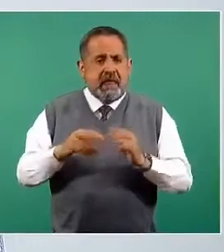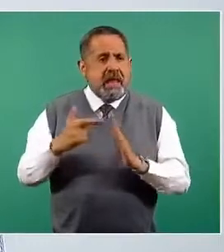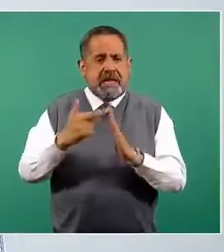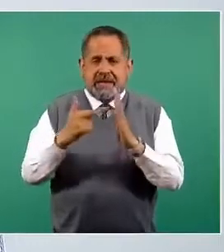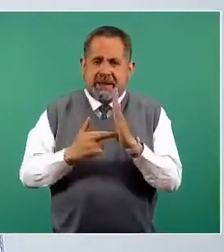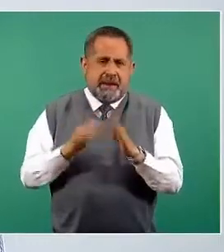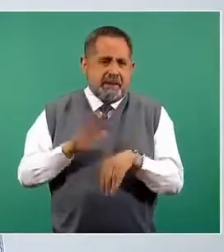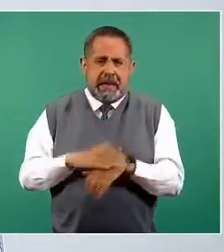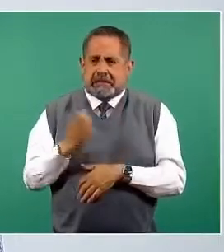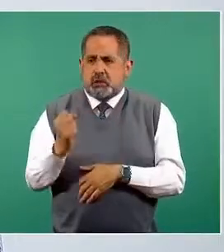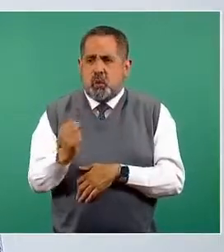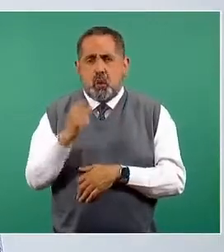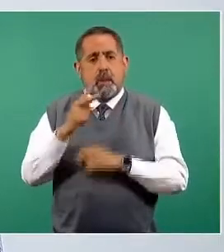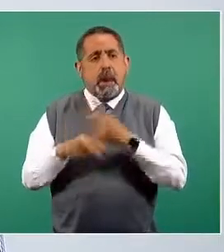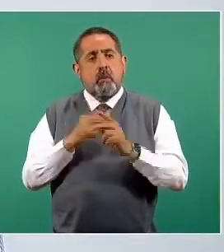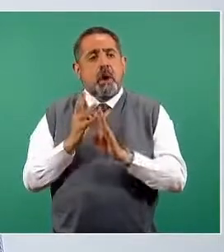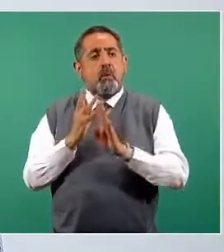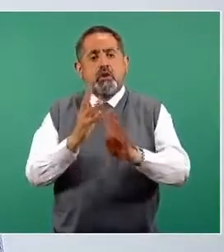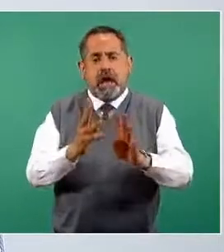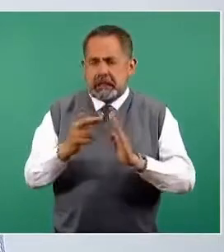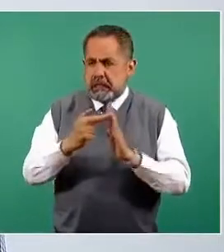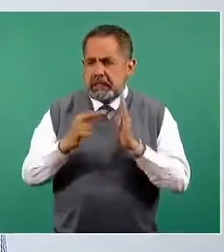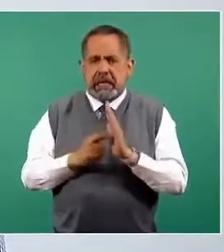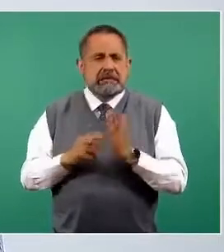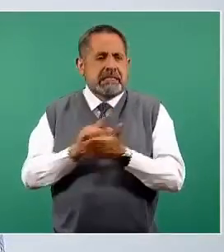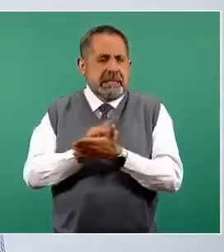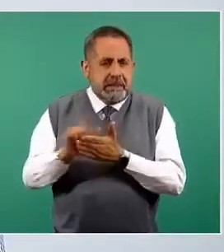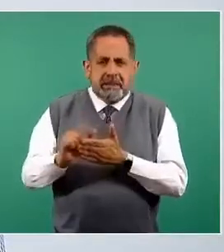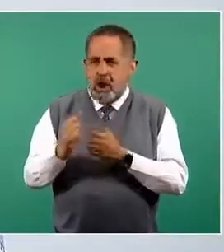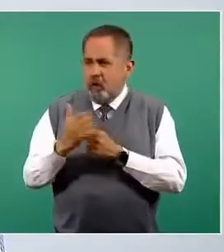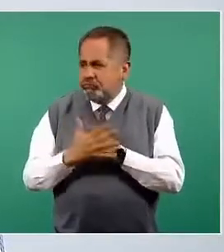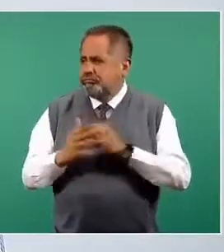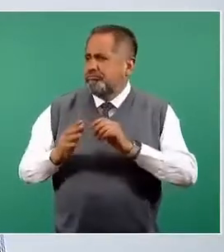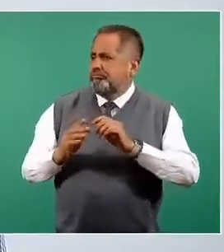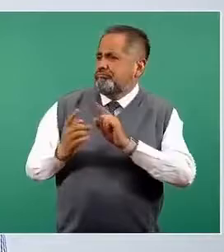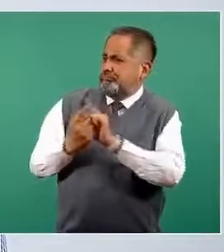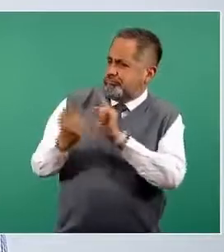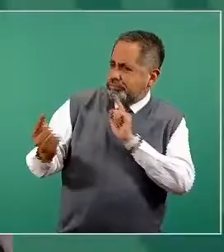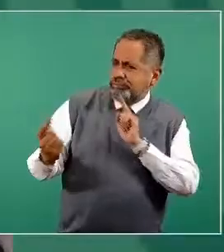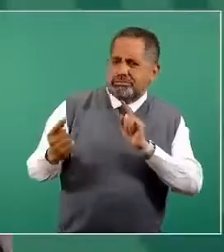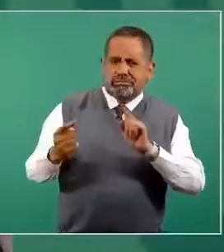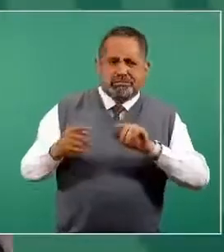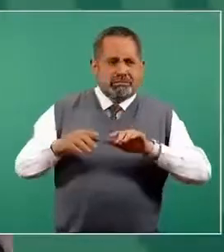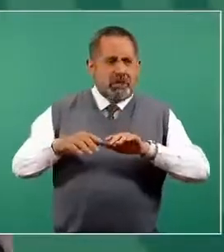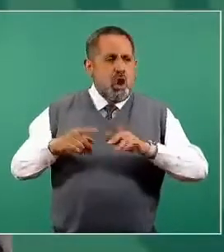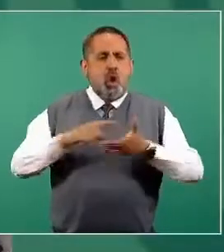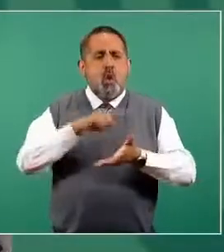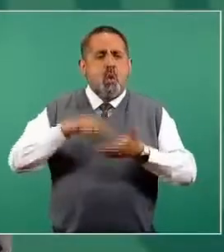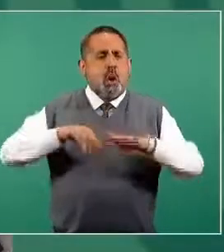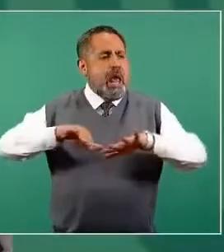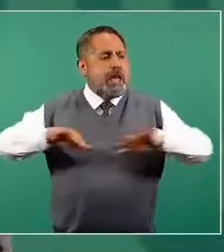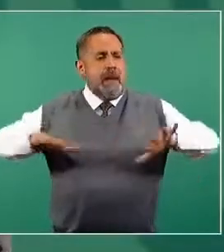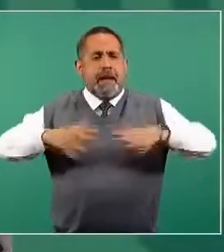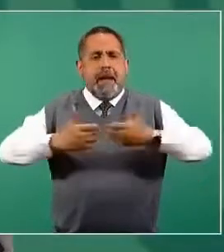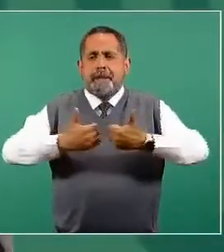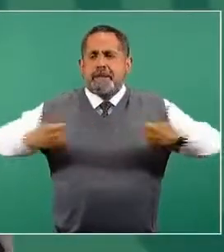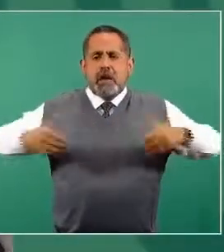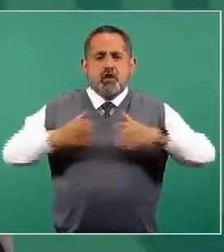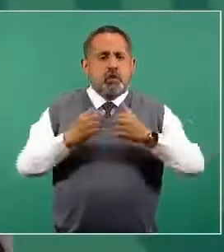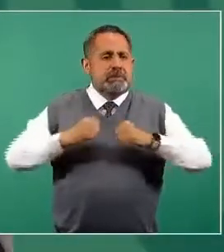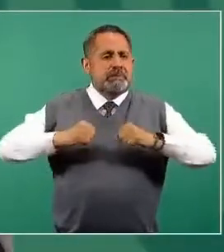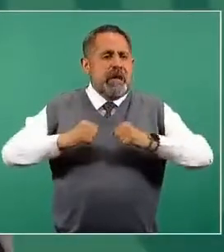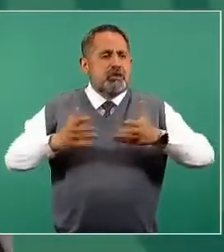medidas de prevención al momento, así como se llevan a cabo o se tienen los lineamientos para tanto espacios públicos abiertos y